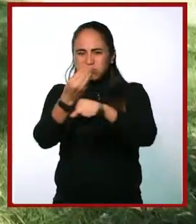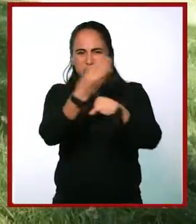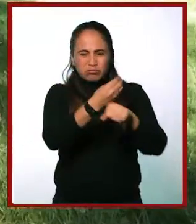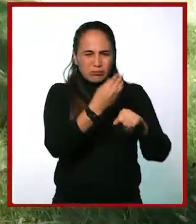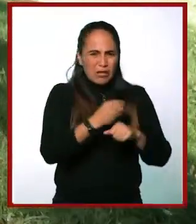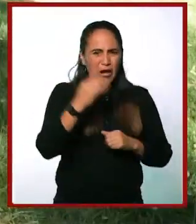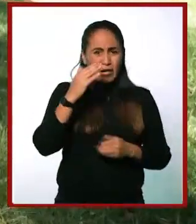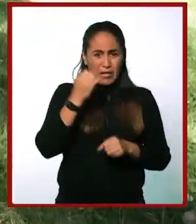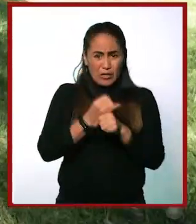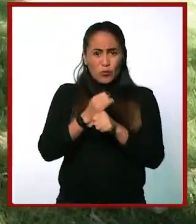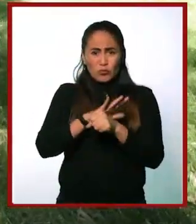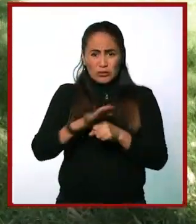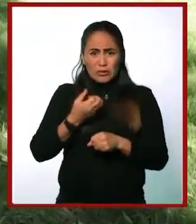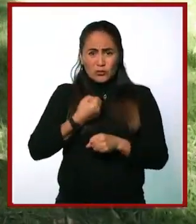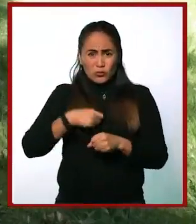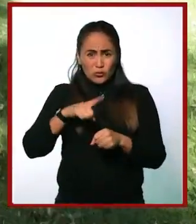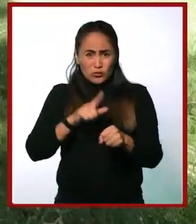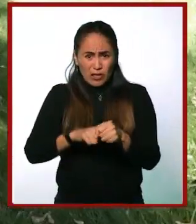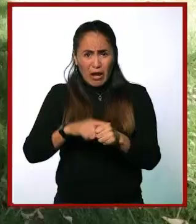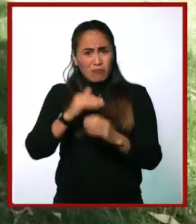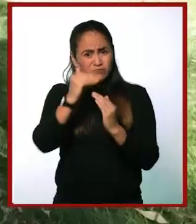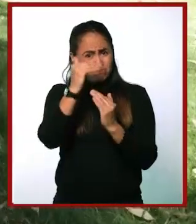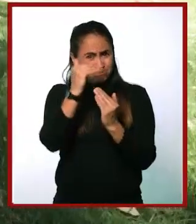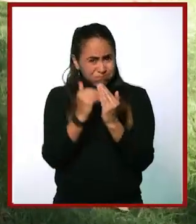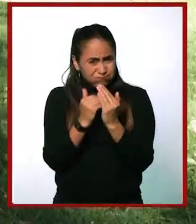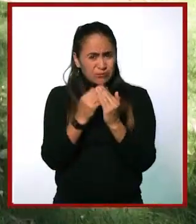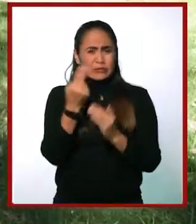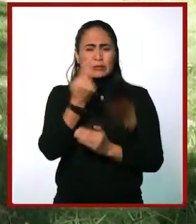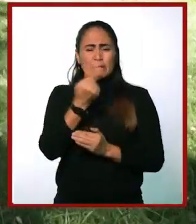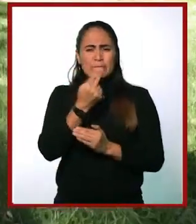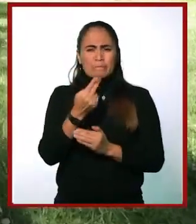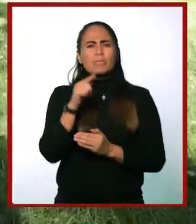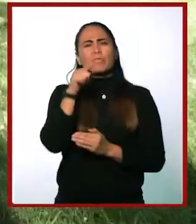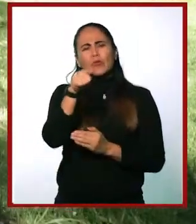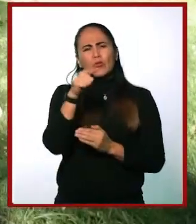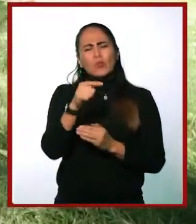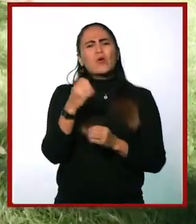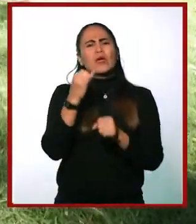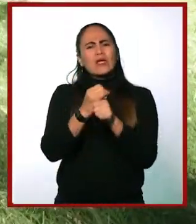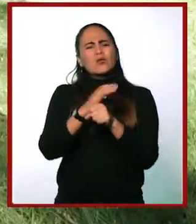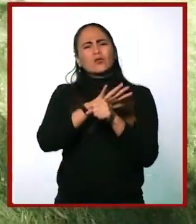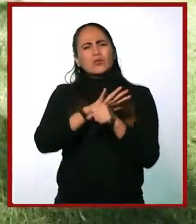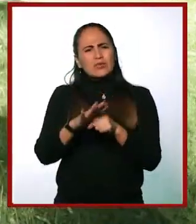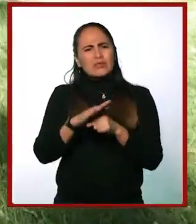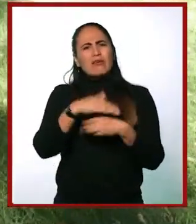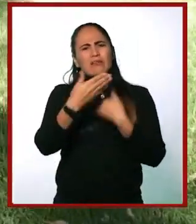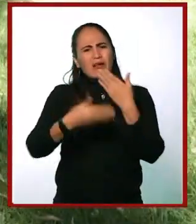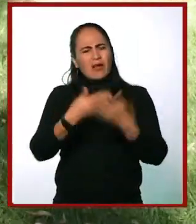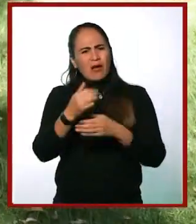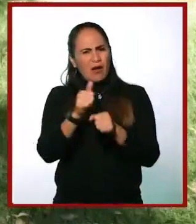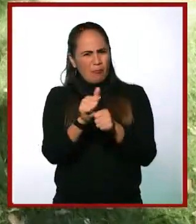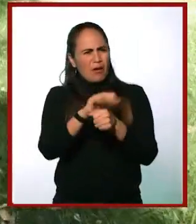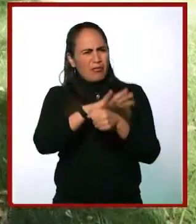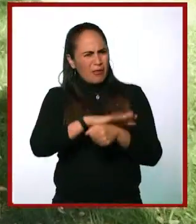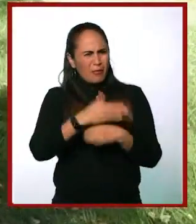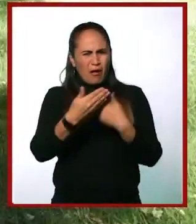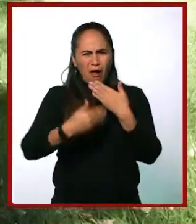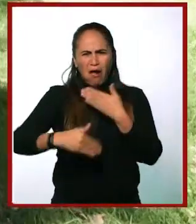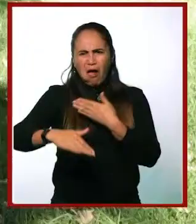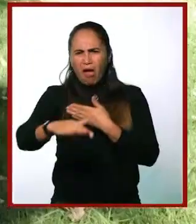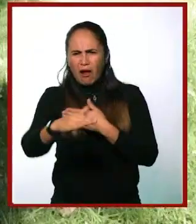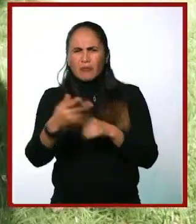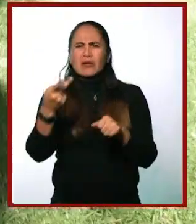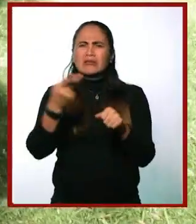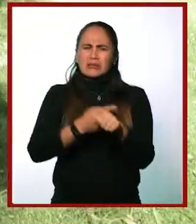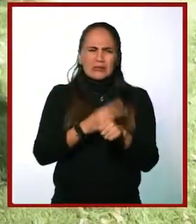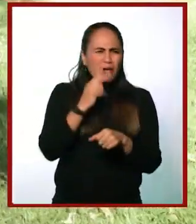desigualdades e injusticias sociales en nuestro país. ¿Cuáles han sido algunas de las desigualdades e injusticias que ha dejado al descubierto esta pandemia? ¿Será